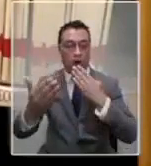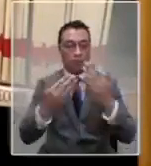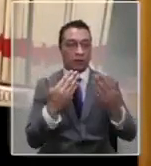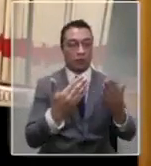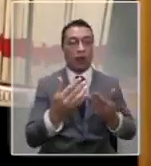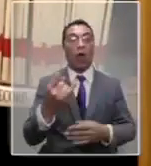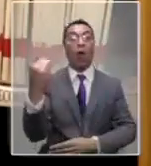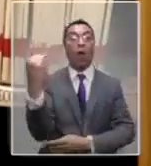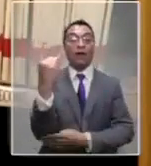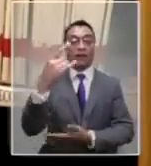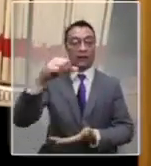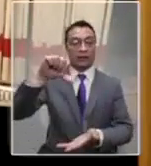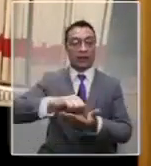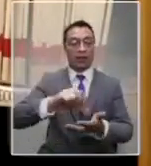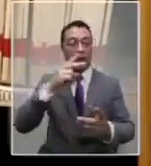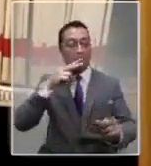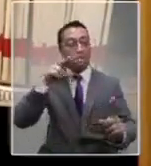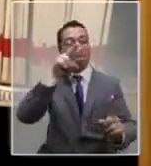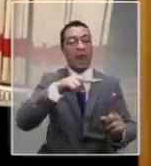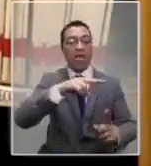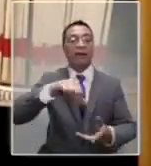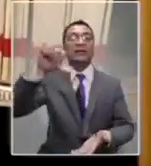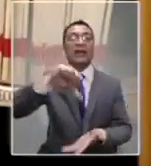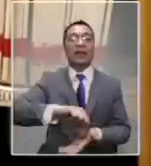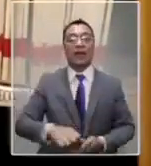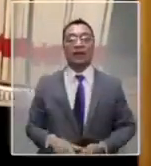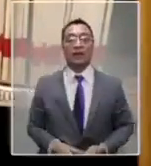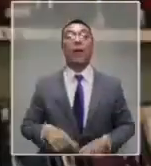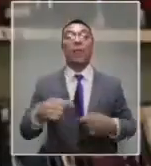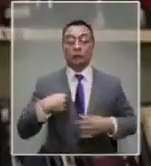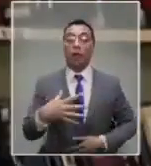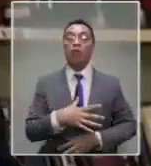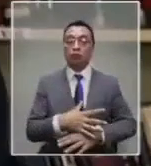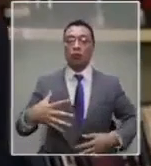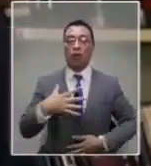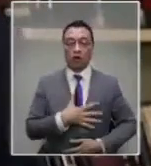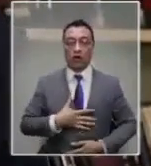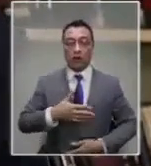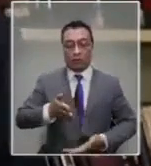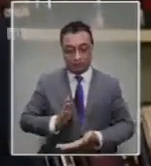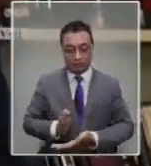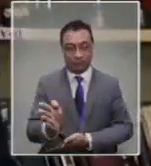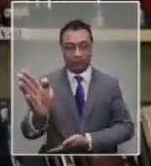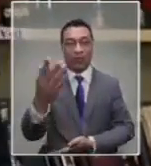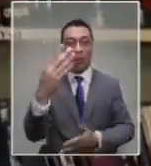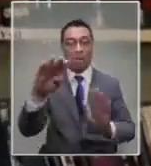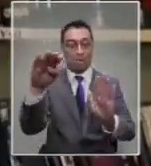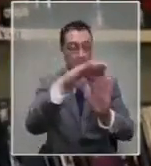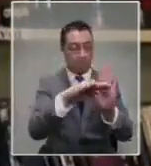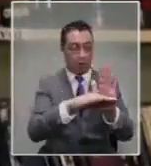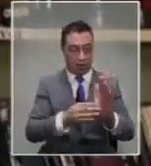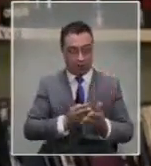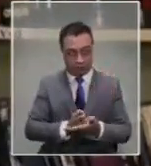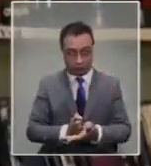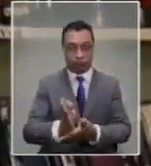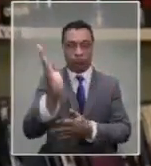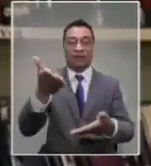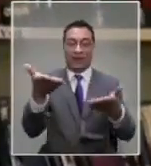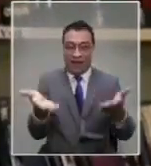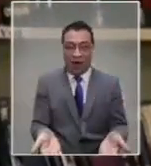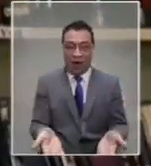de conversación de Universidad Central como Mirada Central. Bueno, estamos muy contentos de iniciar este ciclo de programas